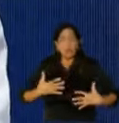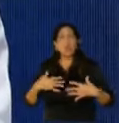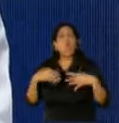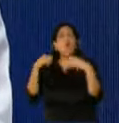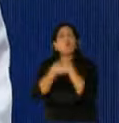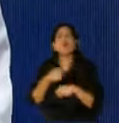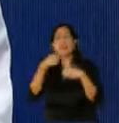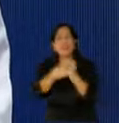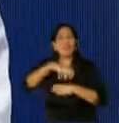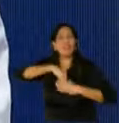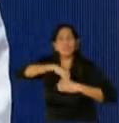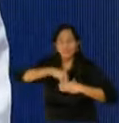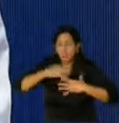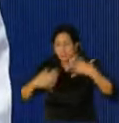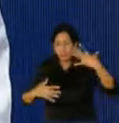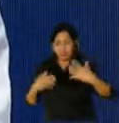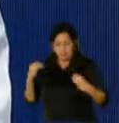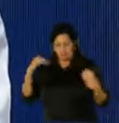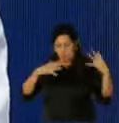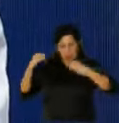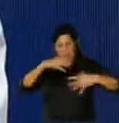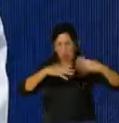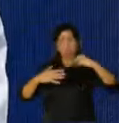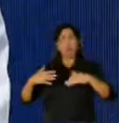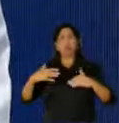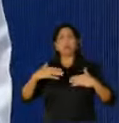porque la cantidad de replicación de virus es tan